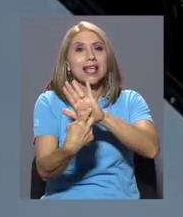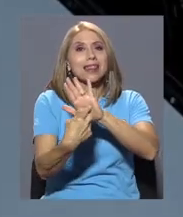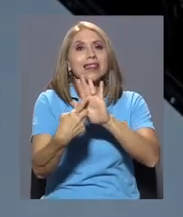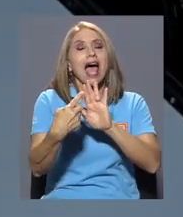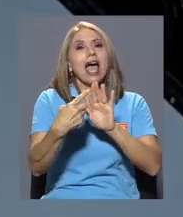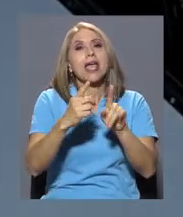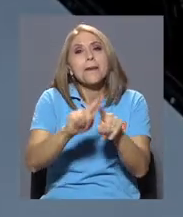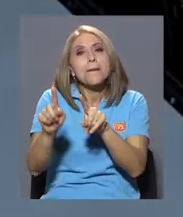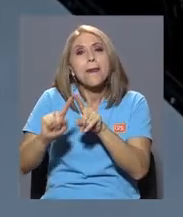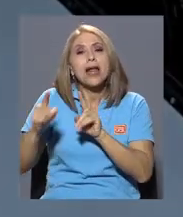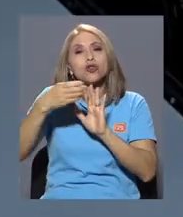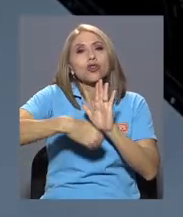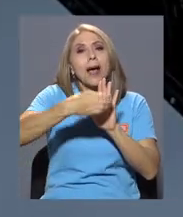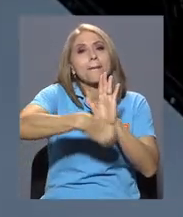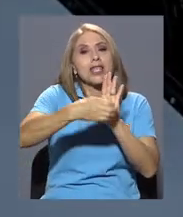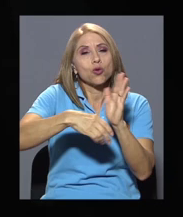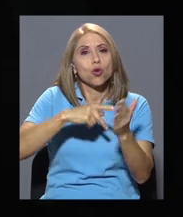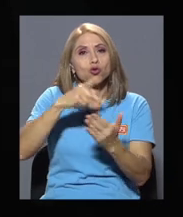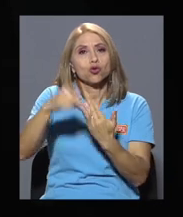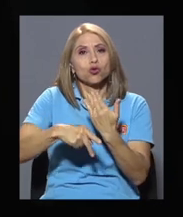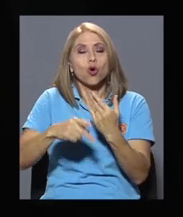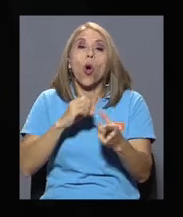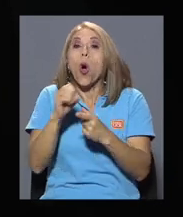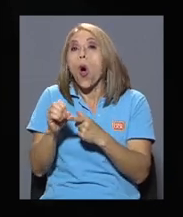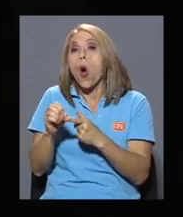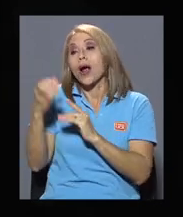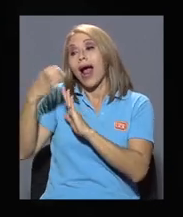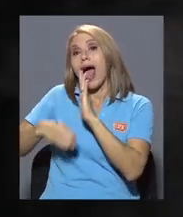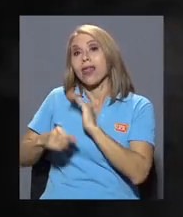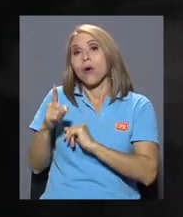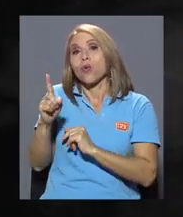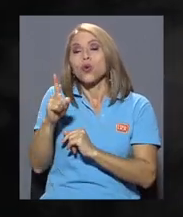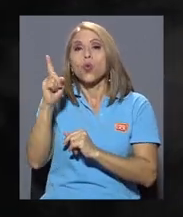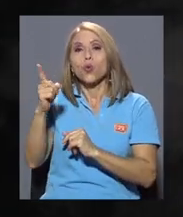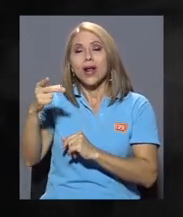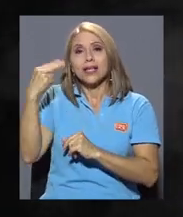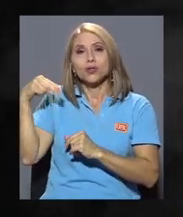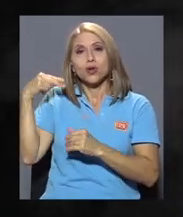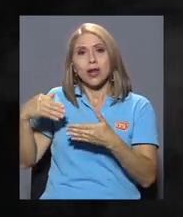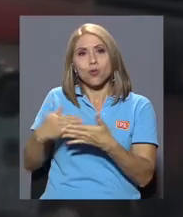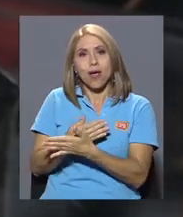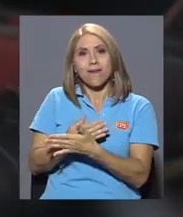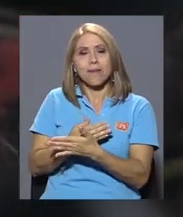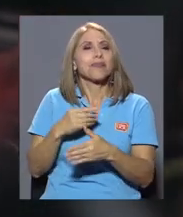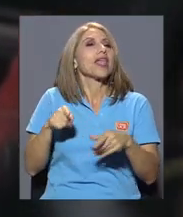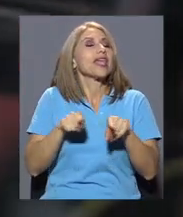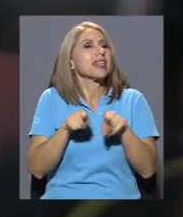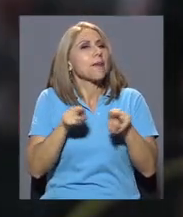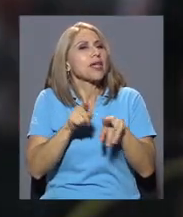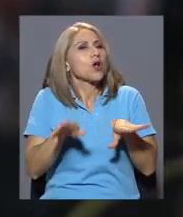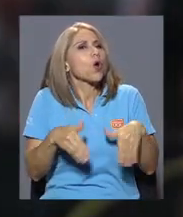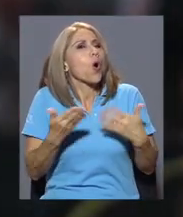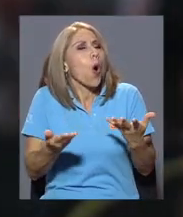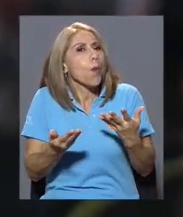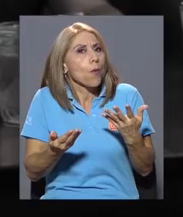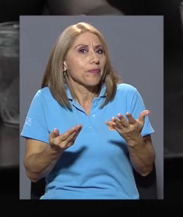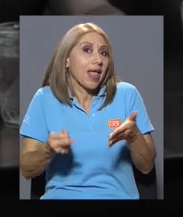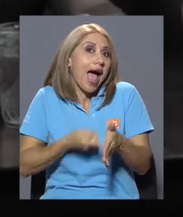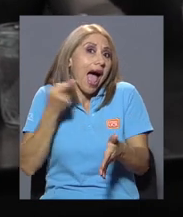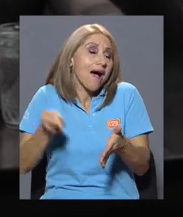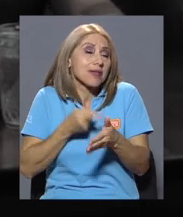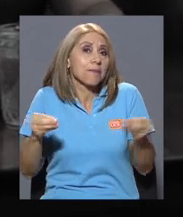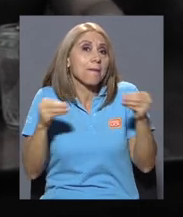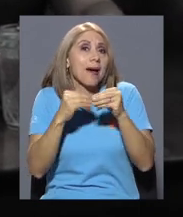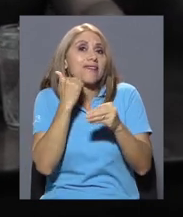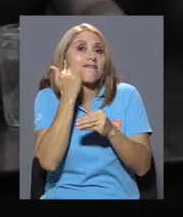nueva y como la evolución de la interacción misma que es diez veces más fácil encontrarla tal vez en una plataforma web